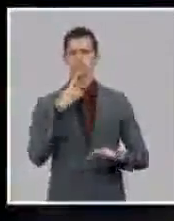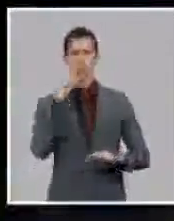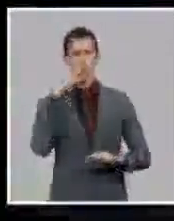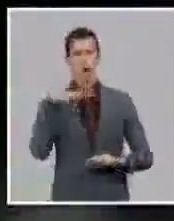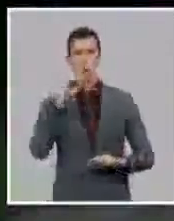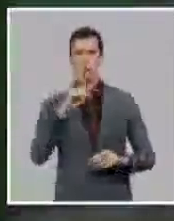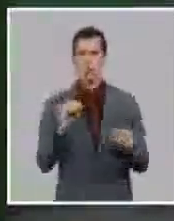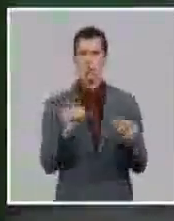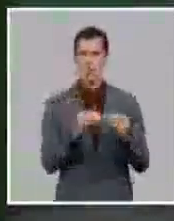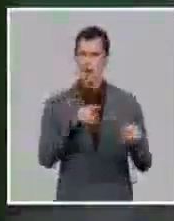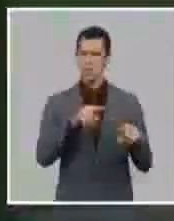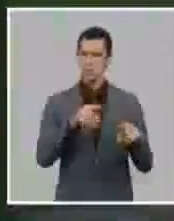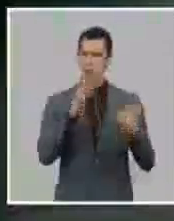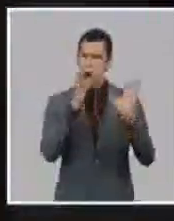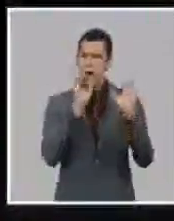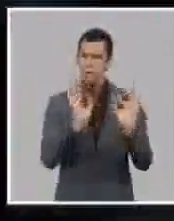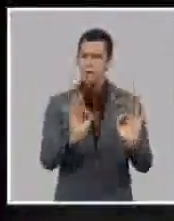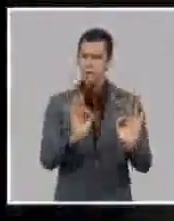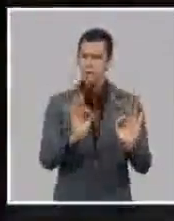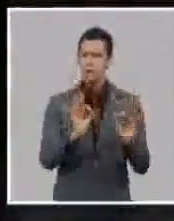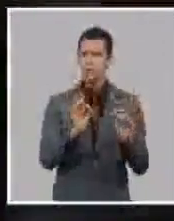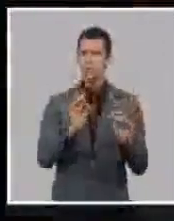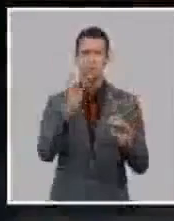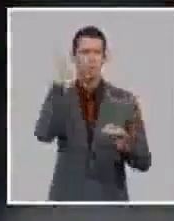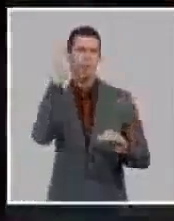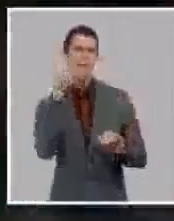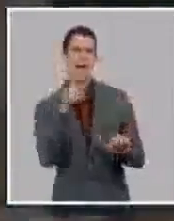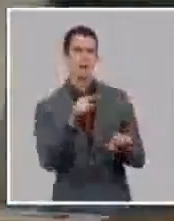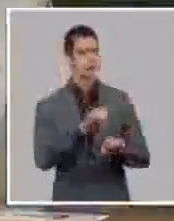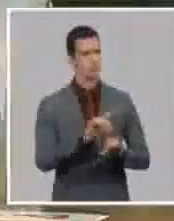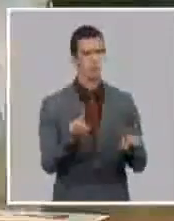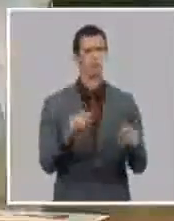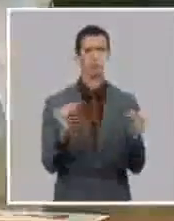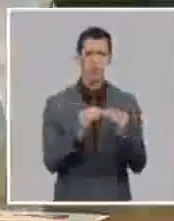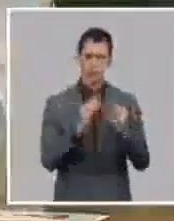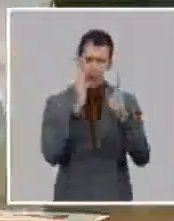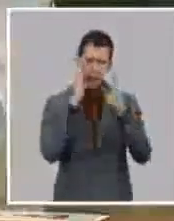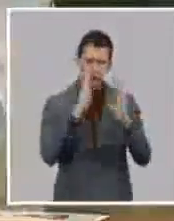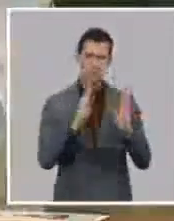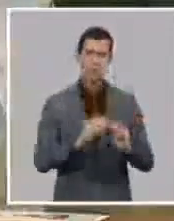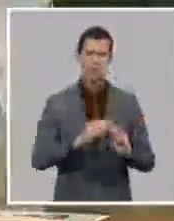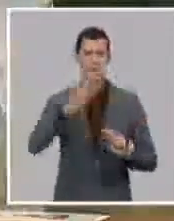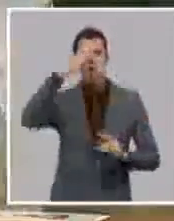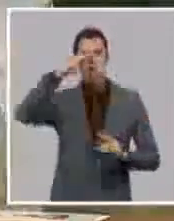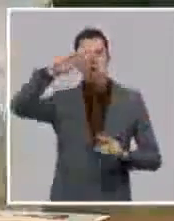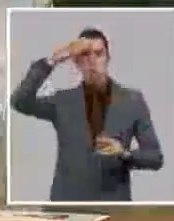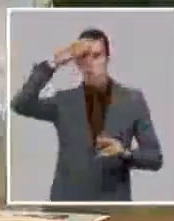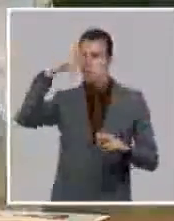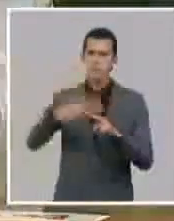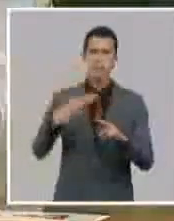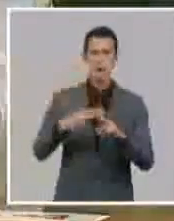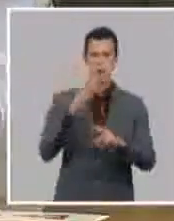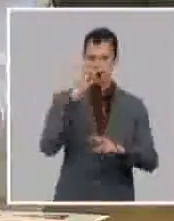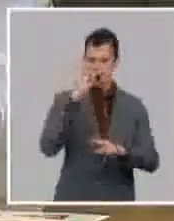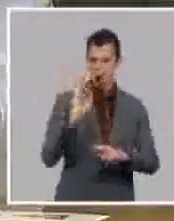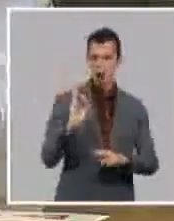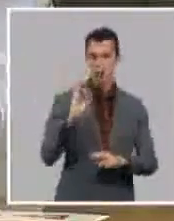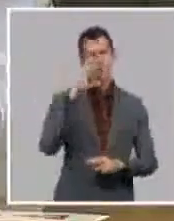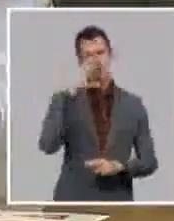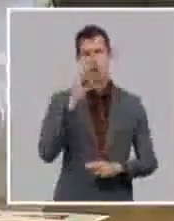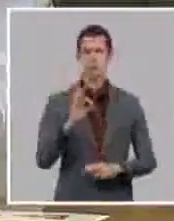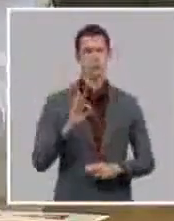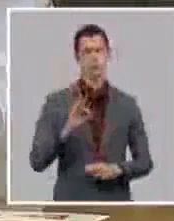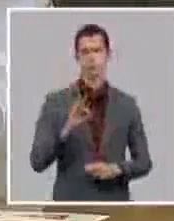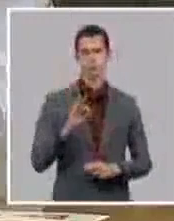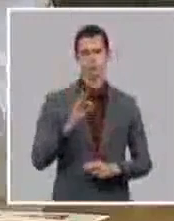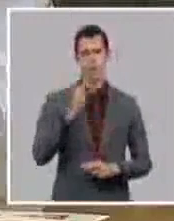transformarlo en nuestra sociedad. Nuestra sociedad no es una sociedad que genera odio, y esas personas actuaron con odio. Nuestra